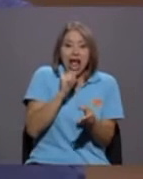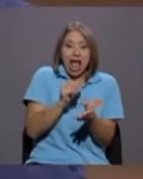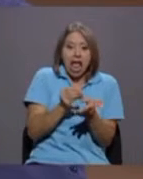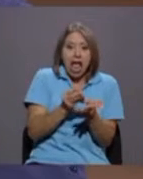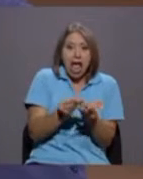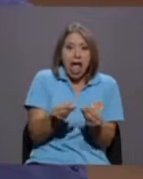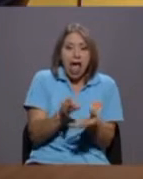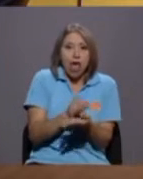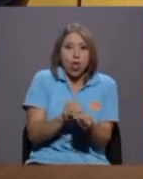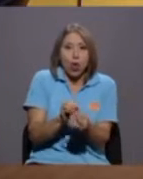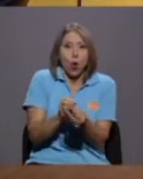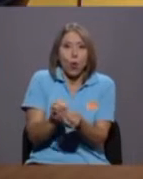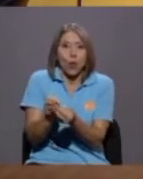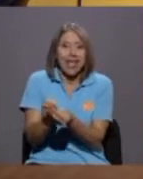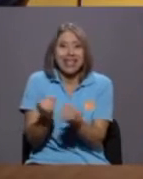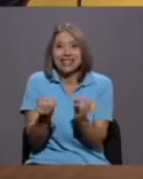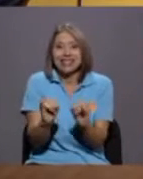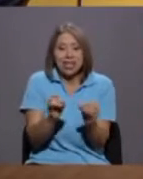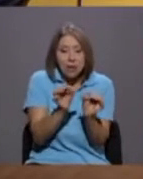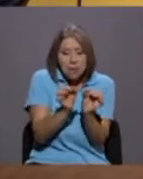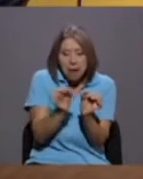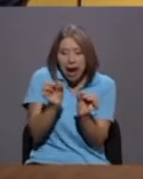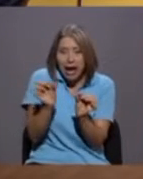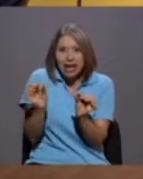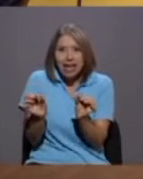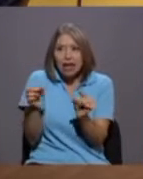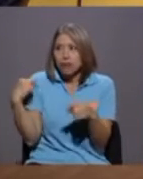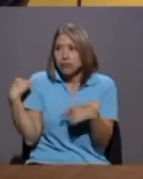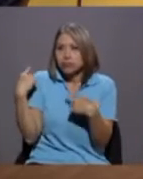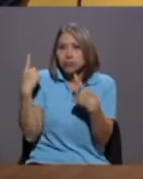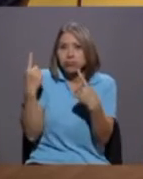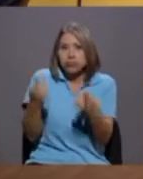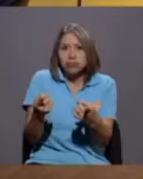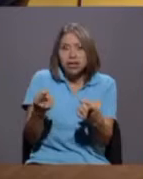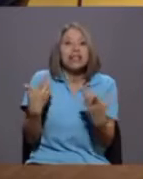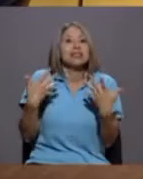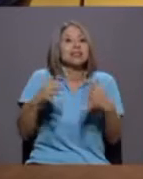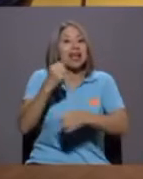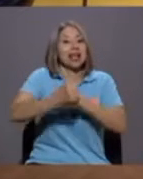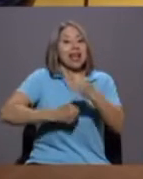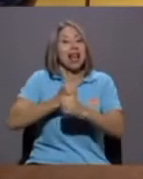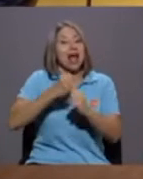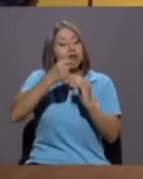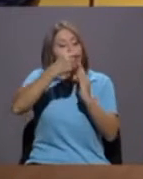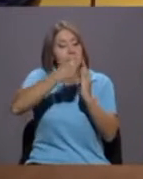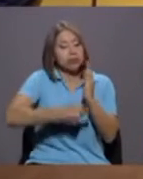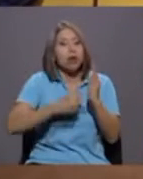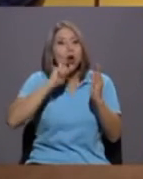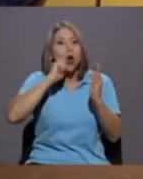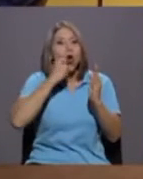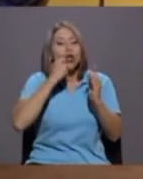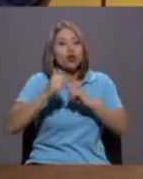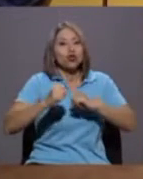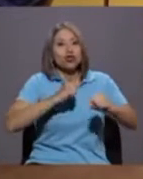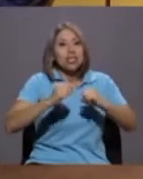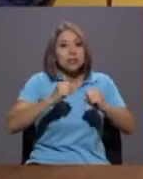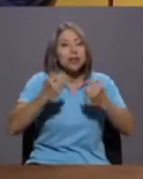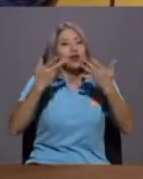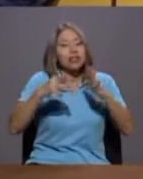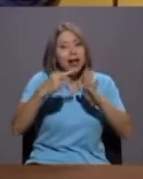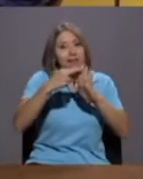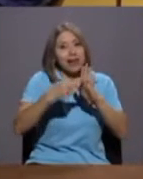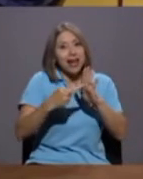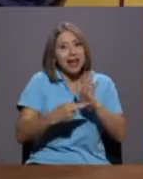todo el país. Hasta 1974 tenemos un código sísmico que pone reglas de cómo construir, pero ya el país había